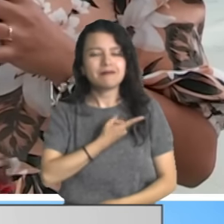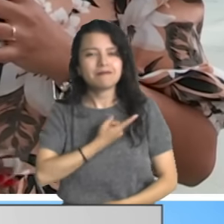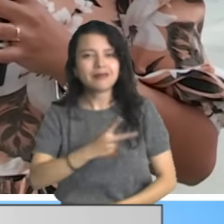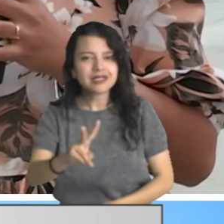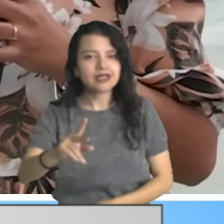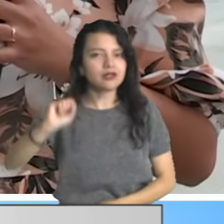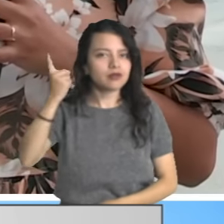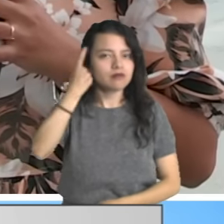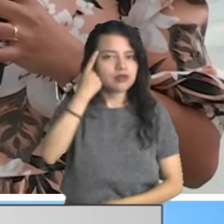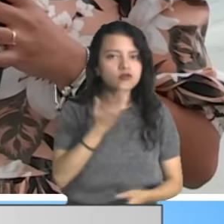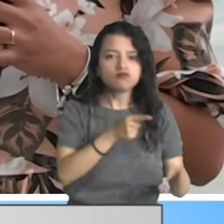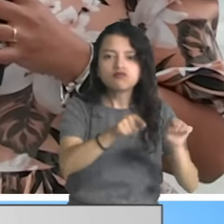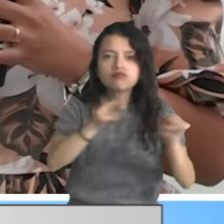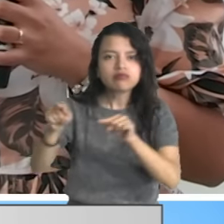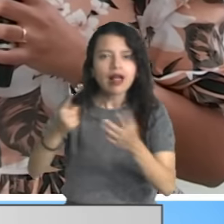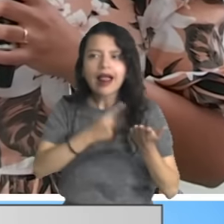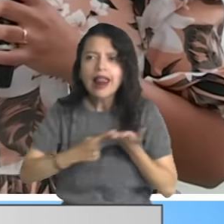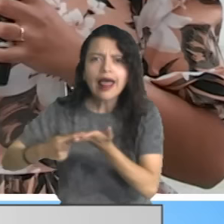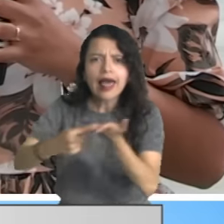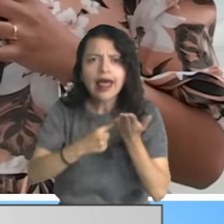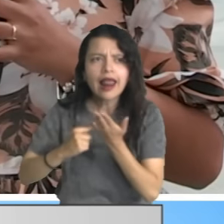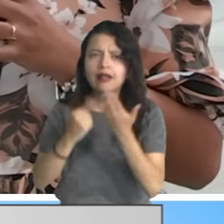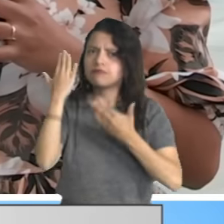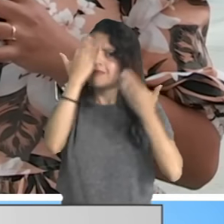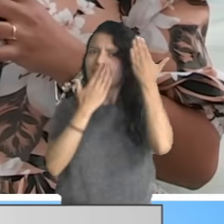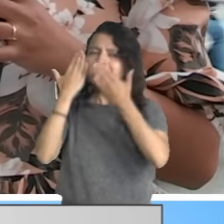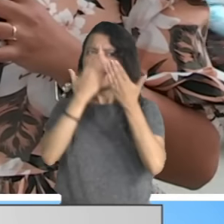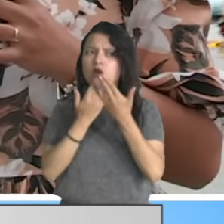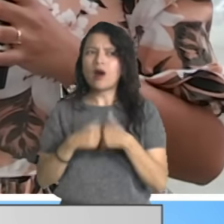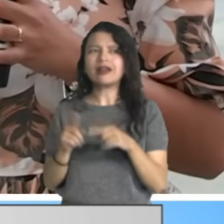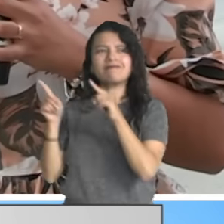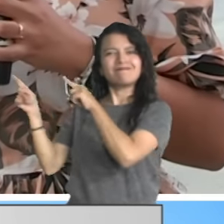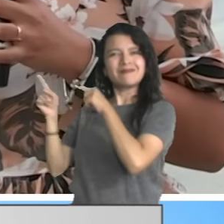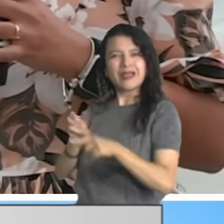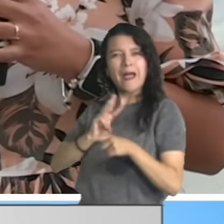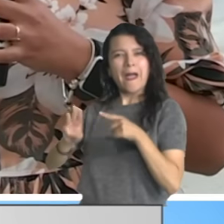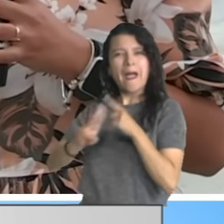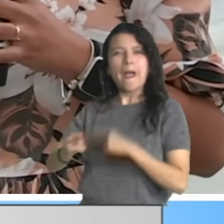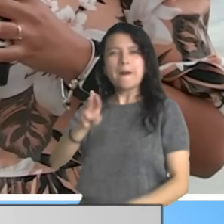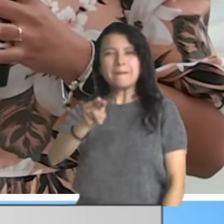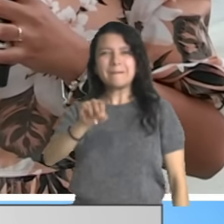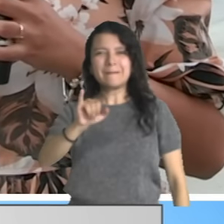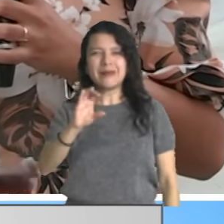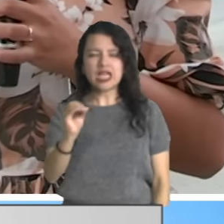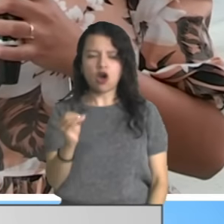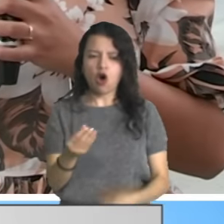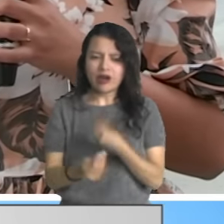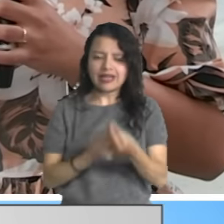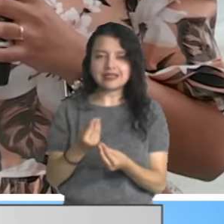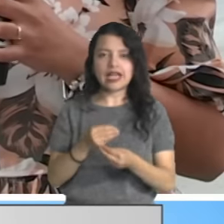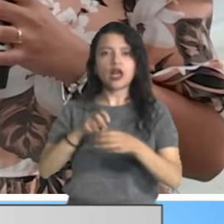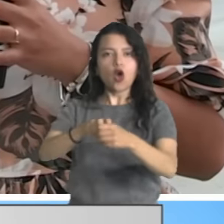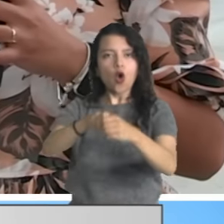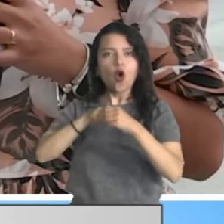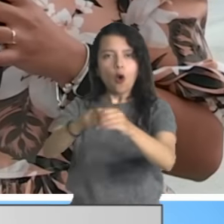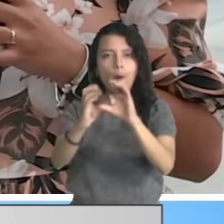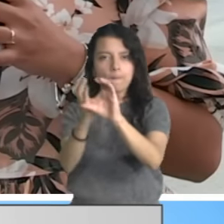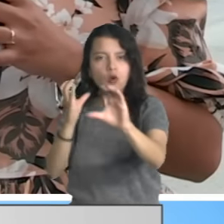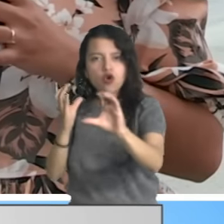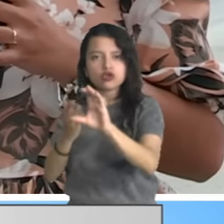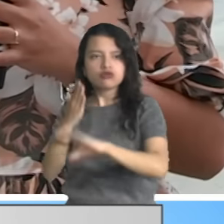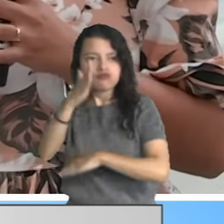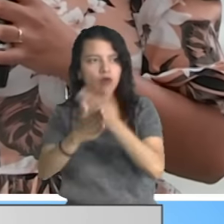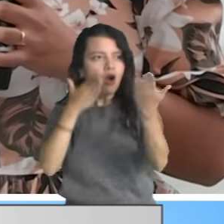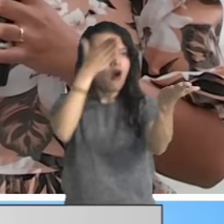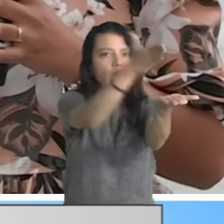manera conjunta están evaluando alternativas para que las rutas del Mío conecten a Cali con el aeropuerto Alfonso Bonilla Aragón y con el Centro